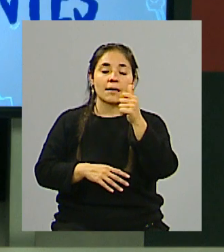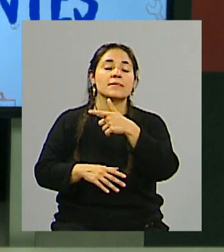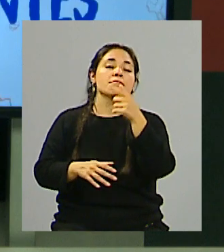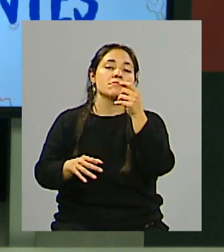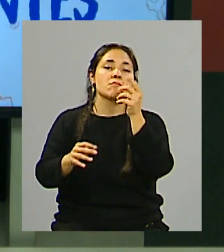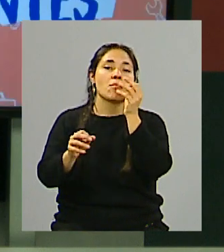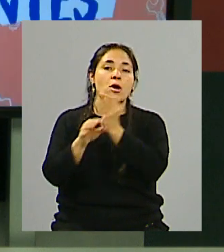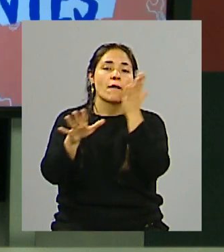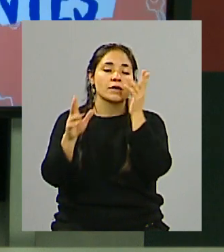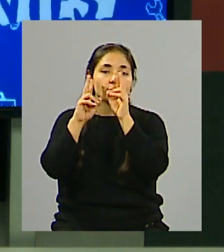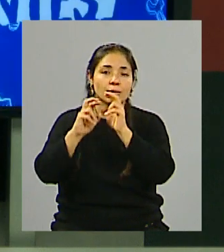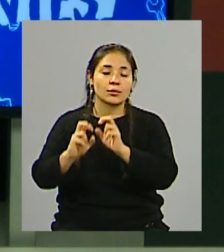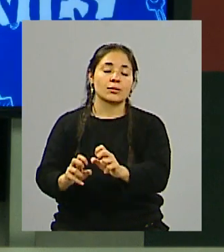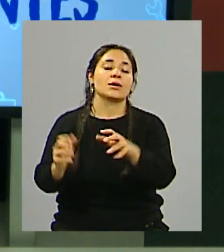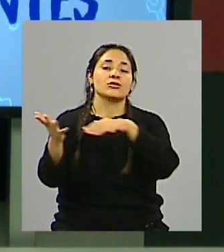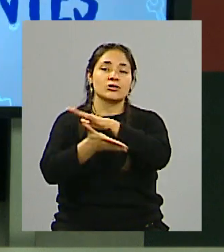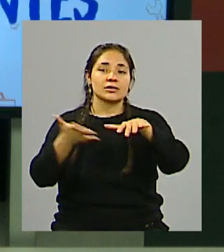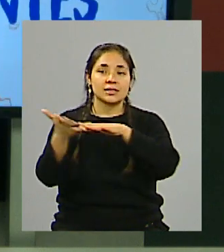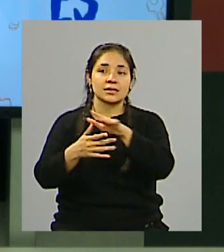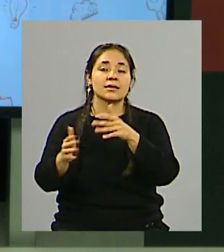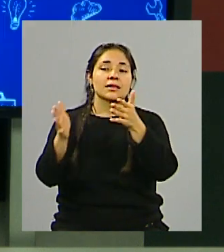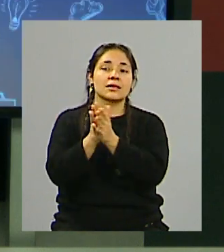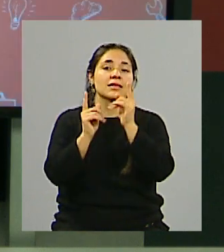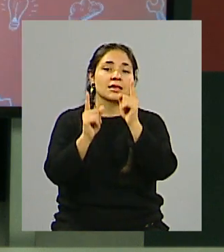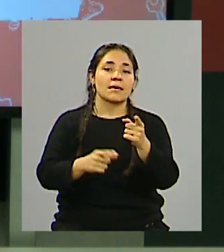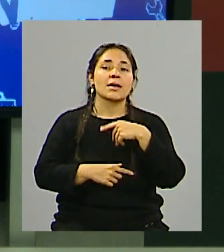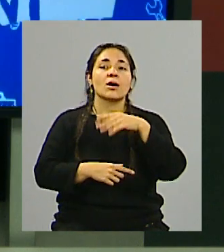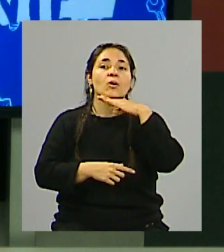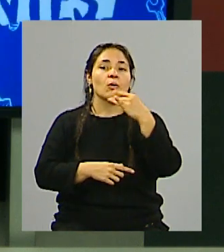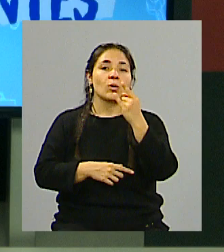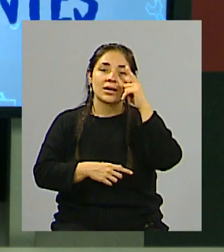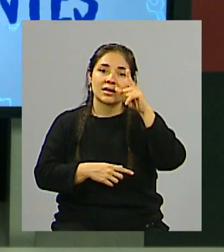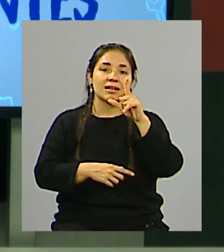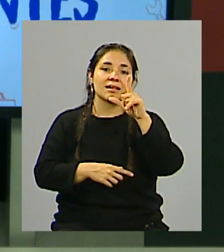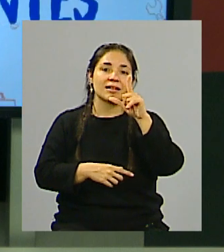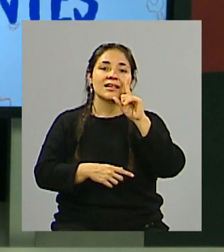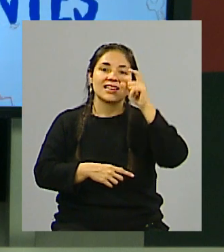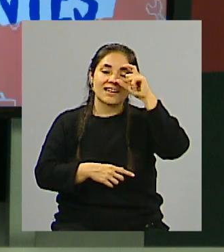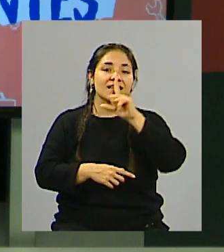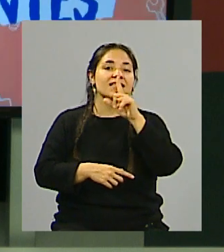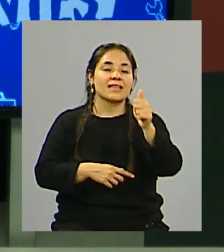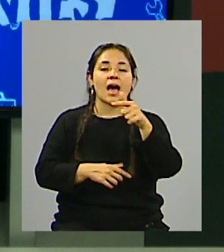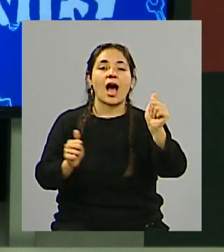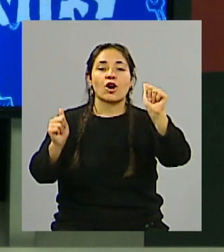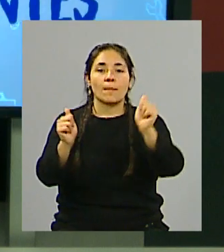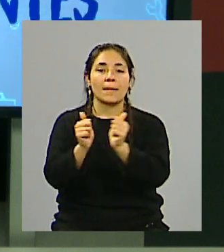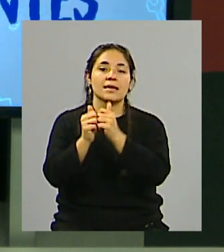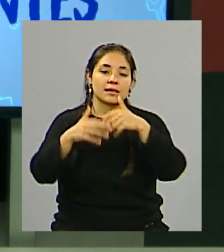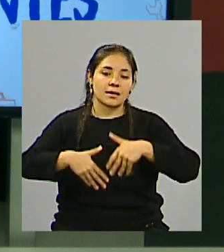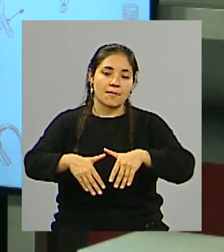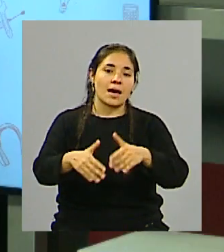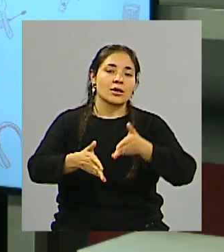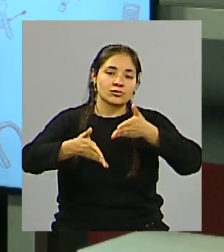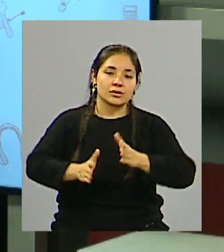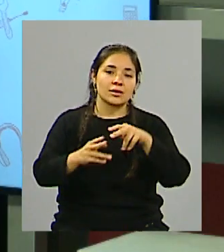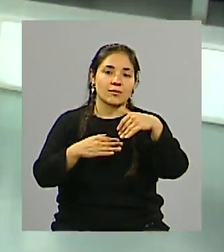del Observatorio de Violencia Obstétrica de Mendoza, lo mismo que Julieta Díaz Marquesto, que es acompañante perinatal. ¿Cómo les va, chicas? Bien, muy bien. Bueno, gracias. Un tema